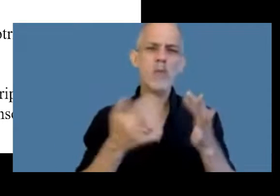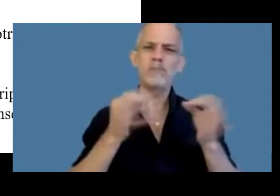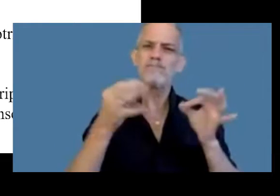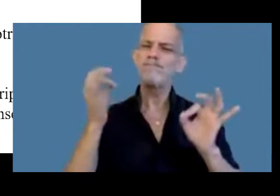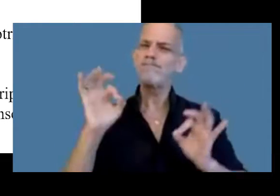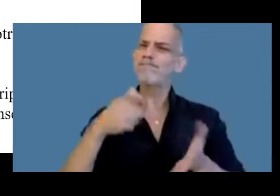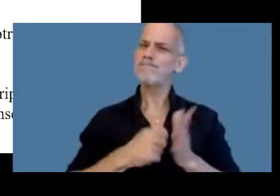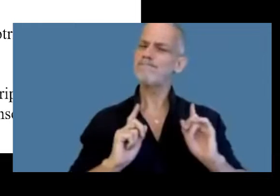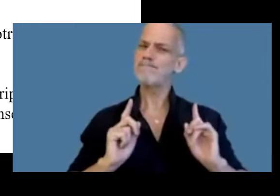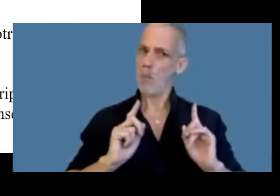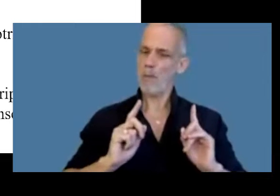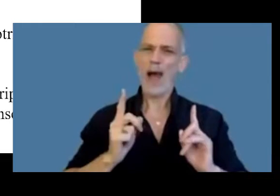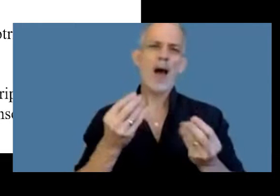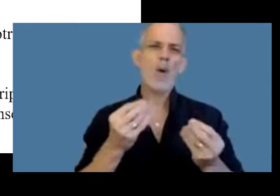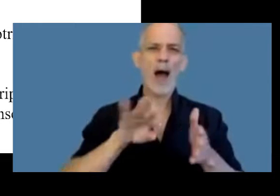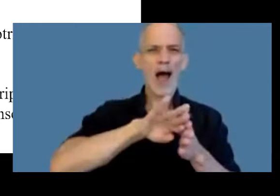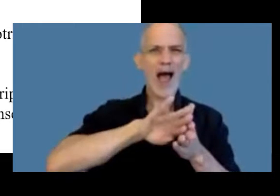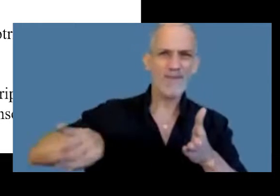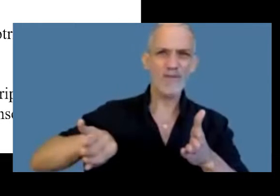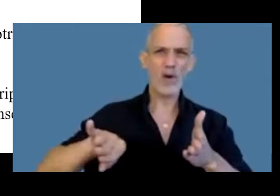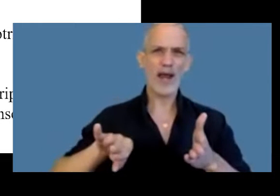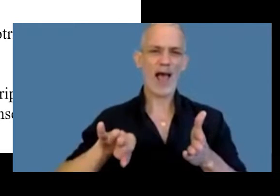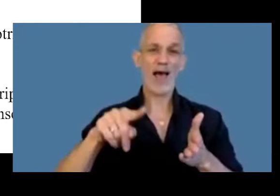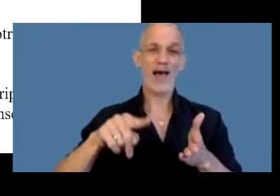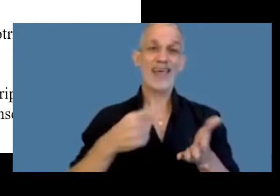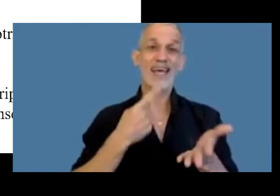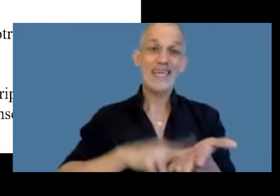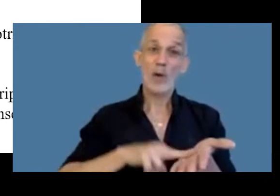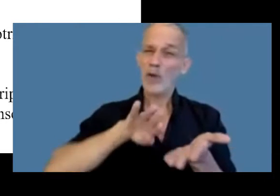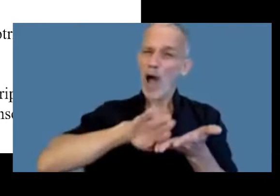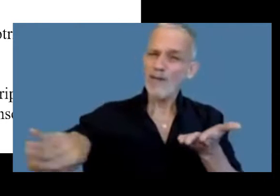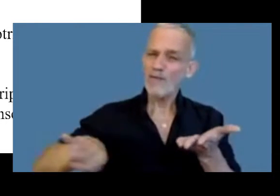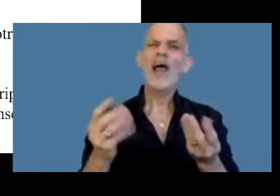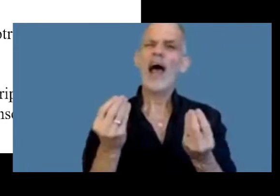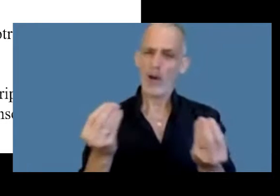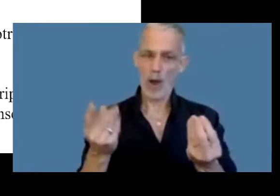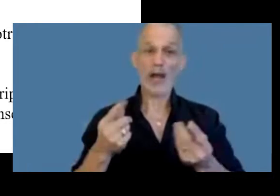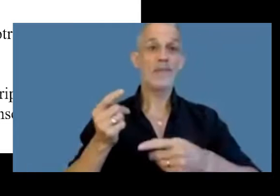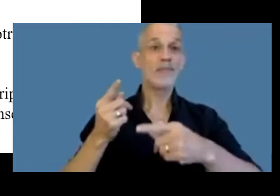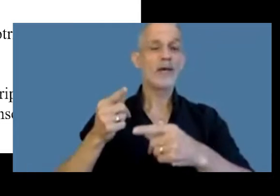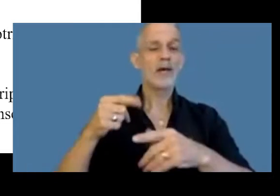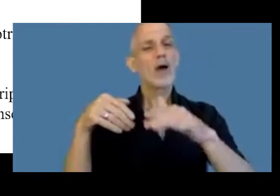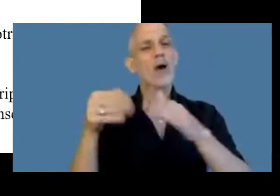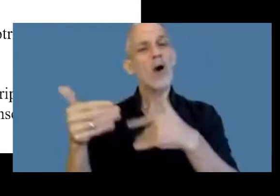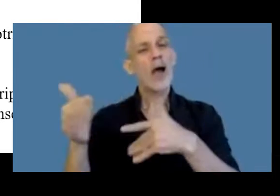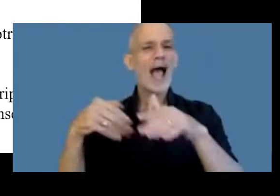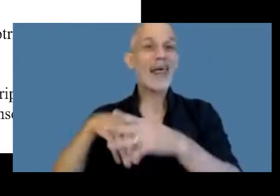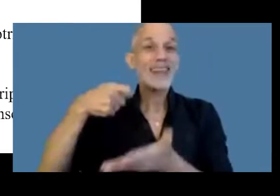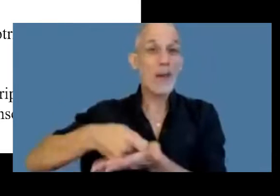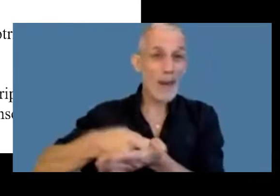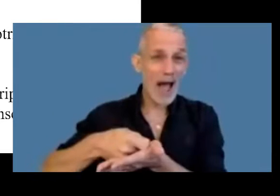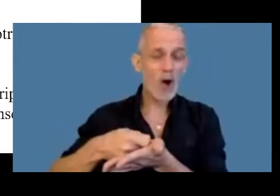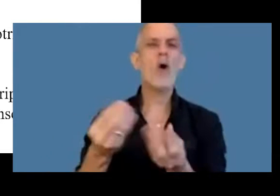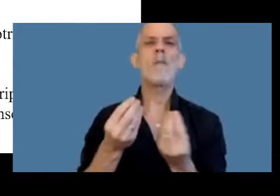decir, dejar fuera del alcance del gravamen a las cuentas de pago utilizadas a través